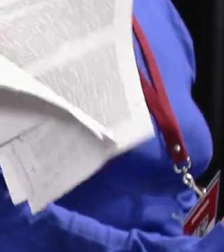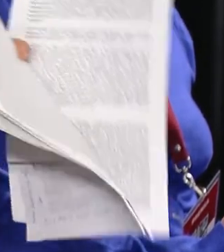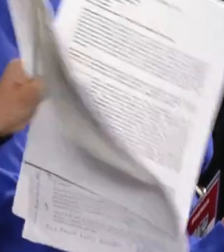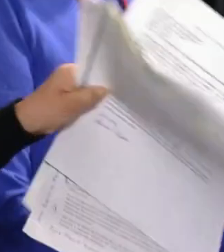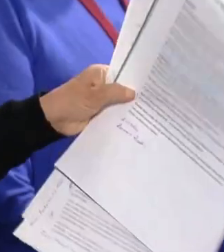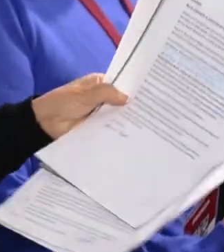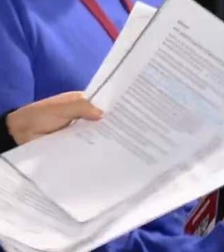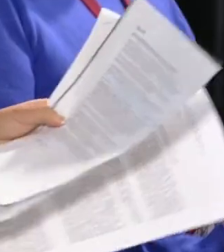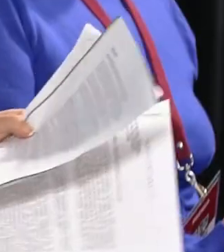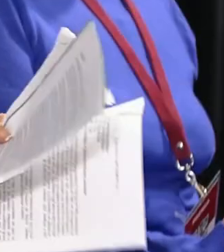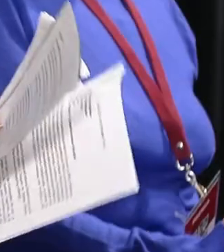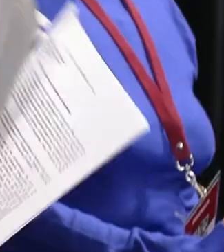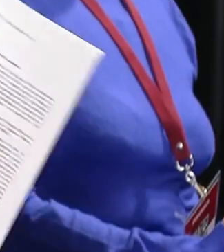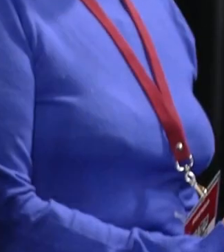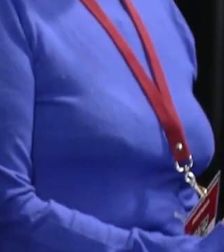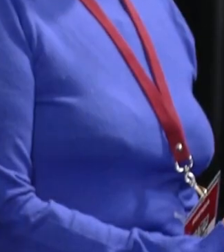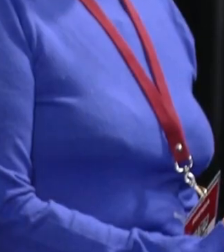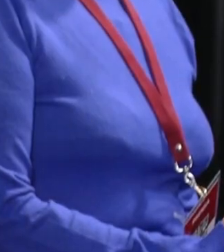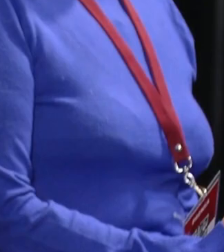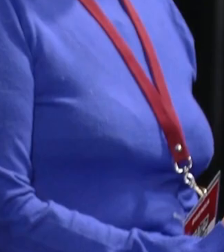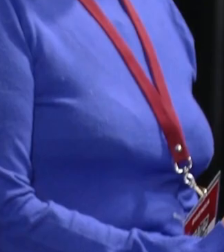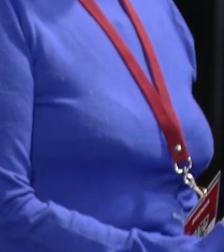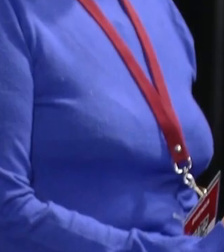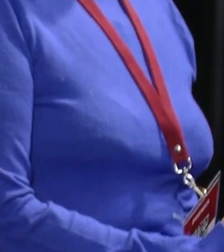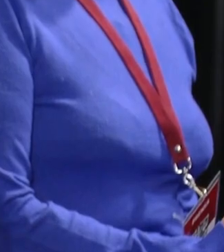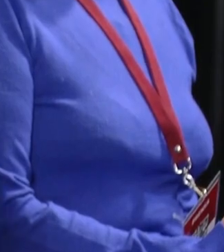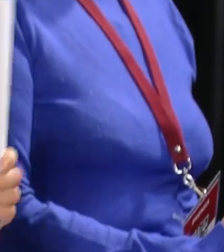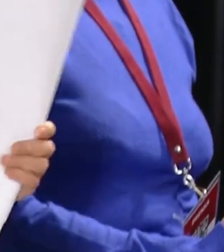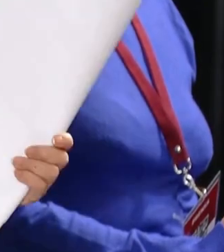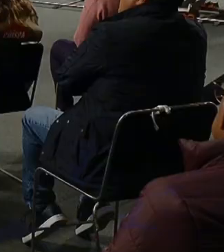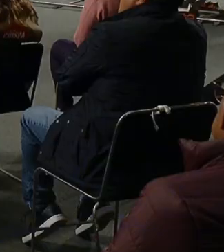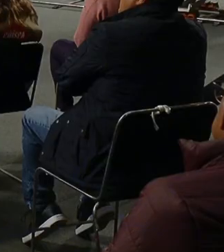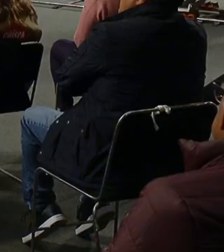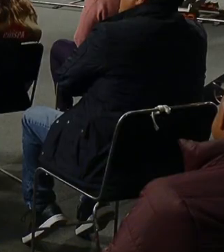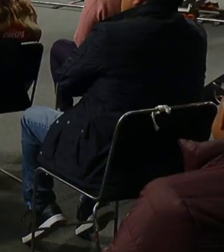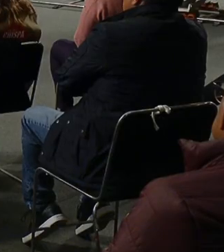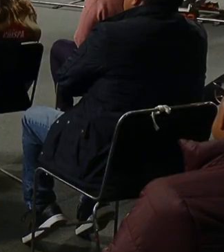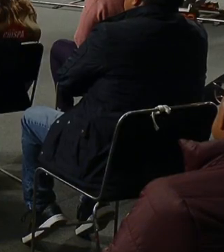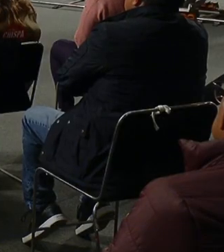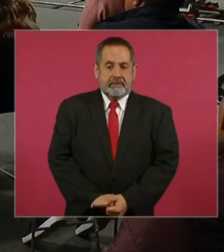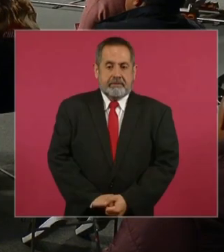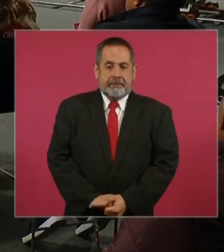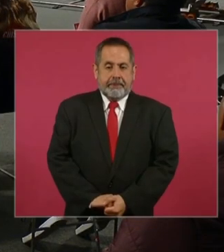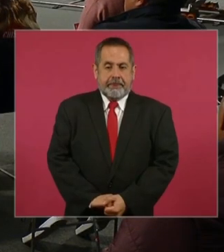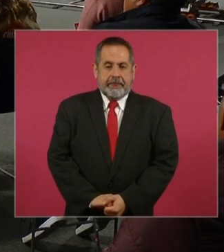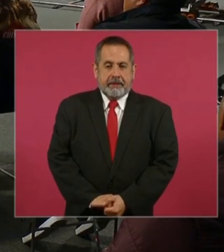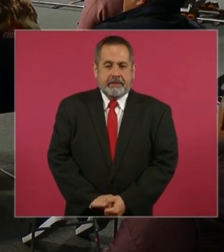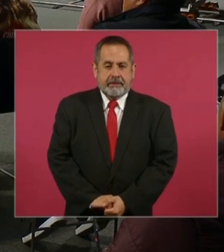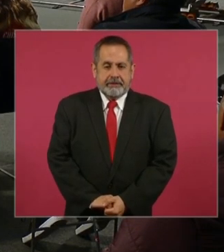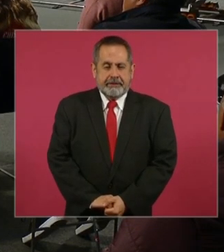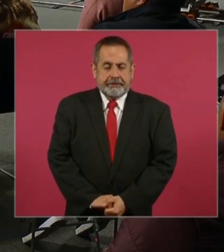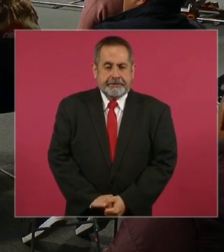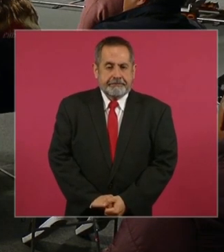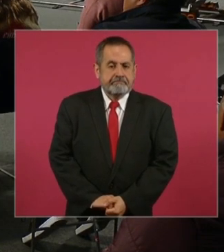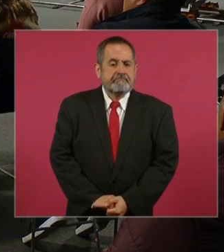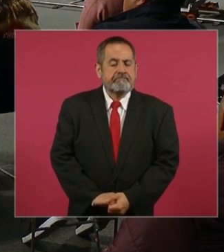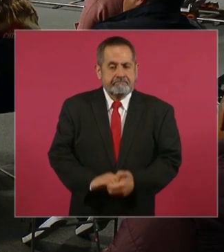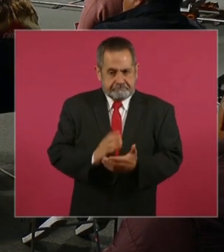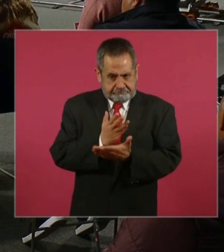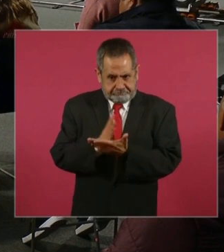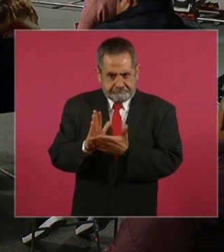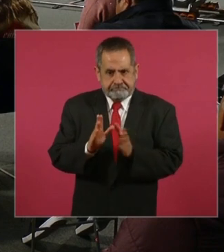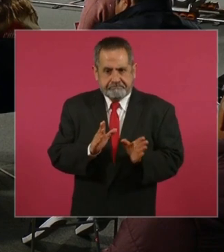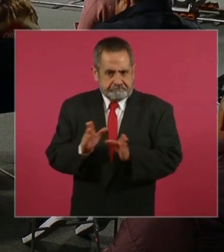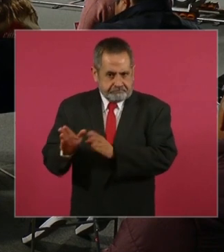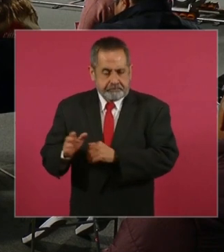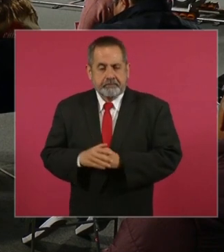Oaxaca, que tiene que ver con esta persona, que son actuaciones muy similares. Por otro lado,